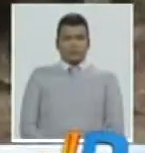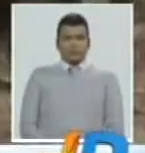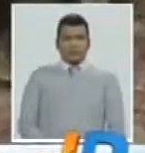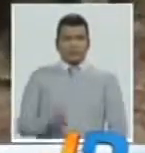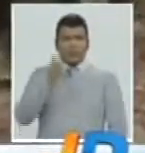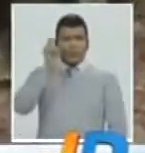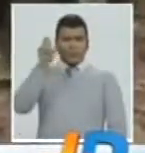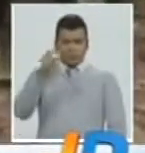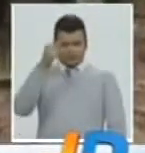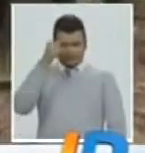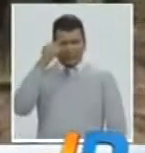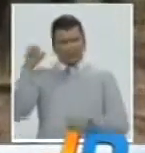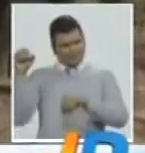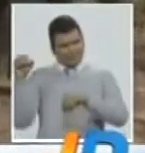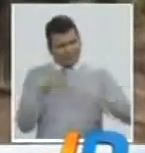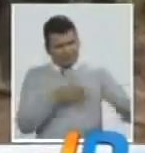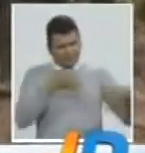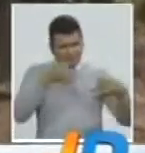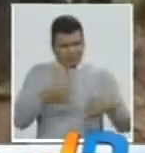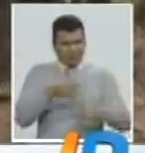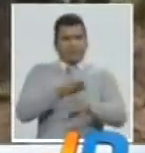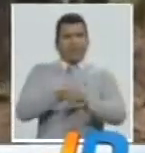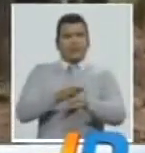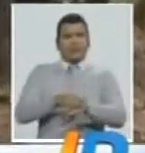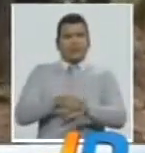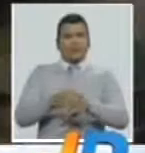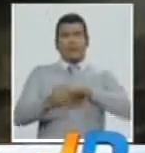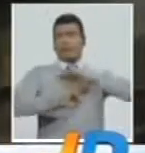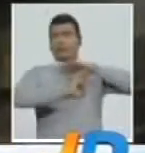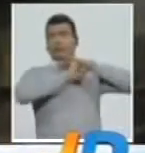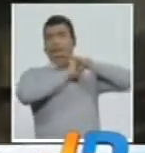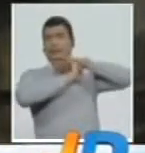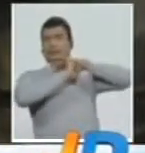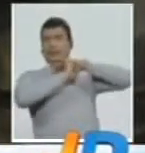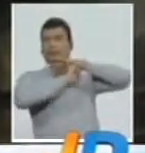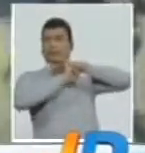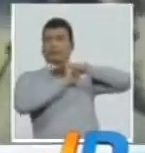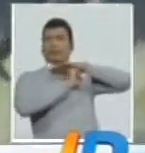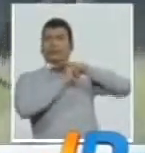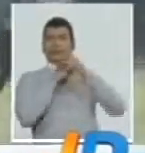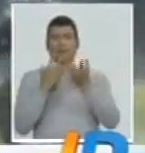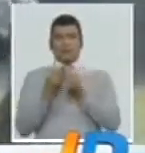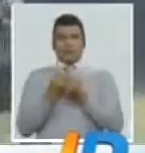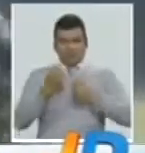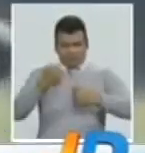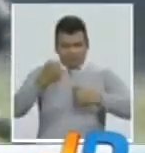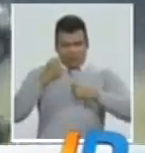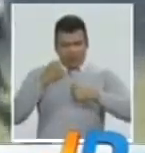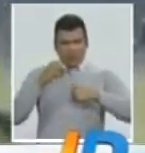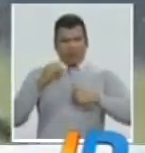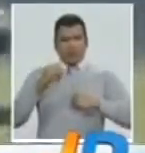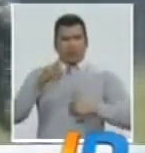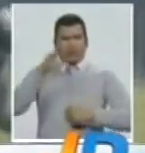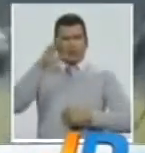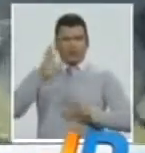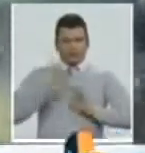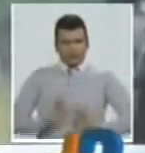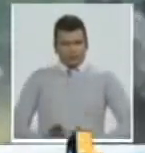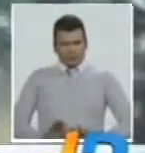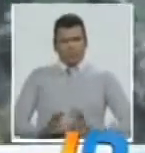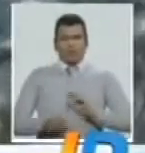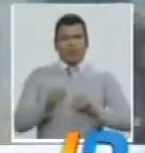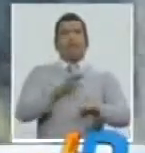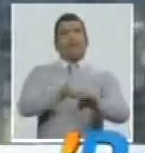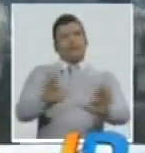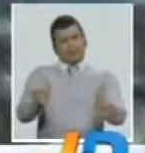los motivos que lo llevaron a abandonar este grupo ilegal fue la presión constante ejercida por la fuerza pública y las campañas de desmovilización escuchadas a través de las